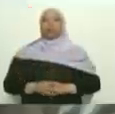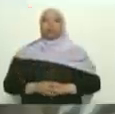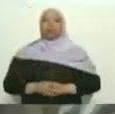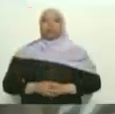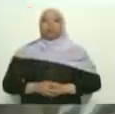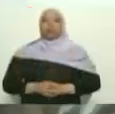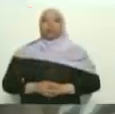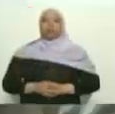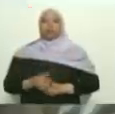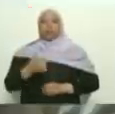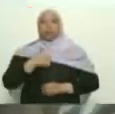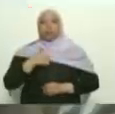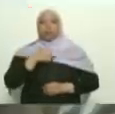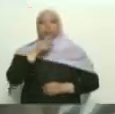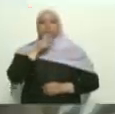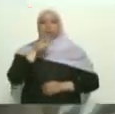diría,